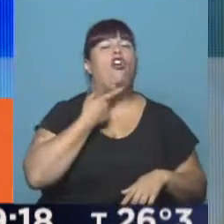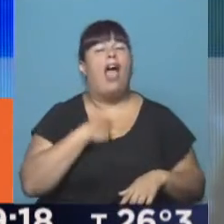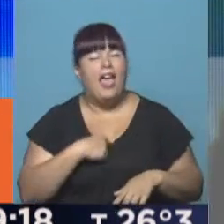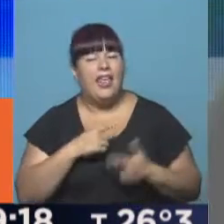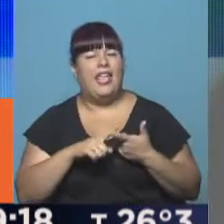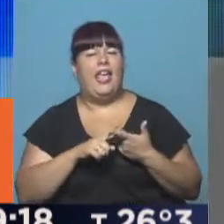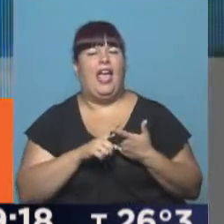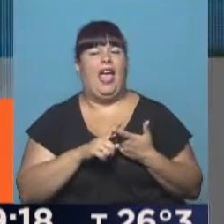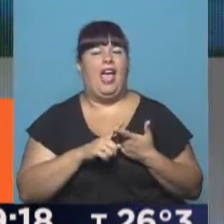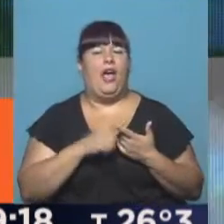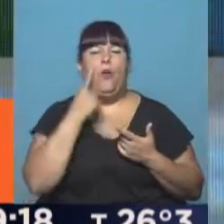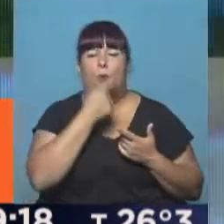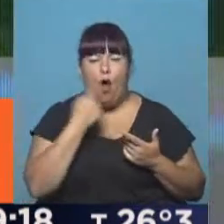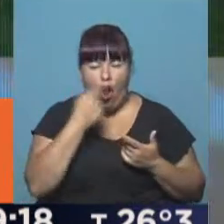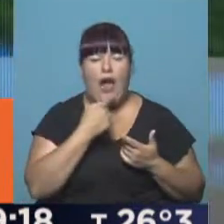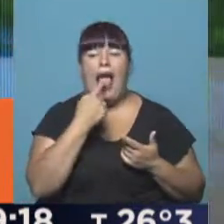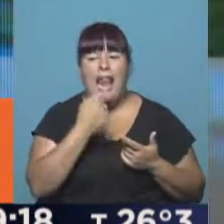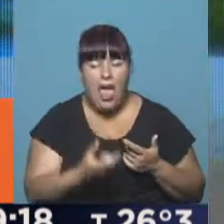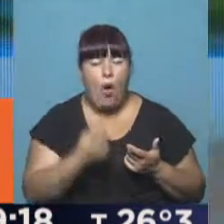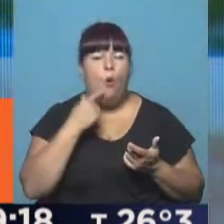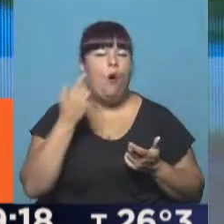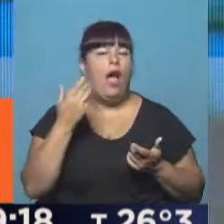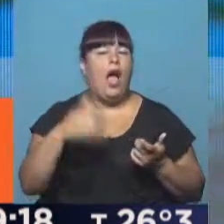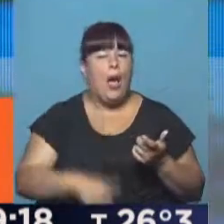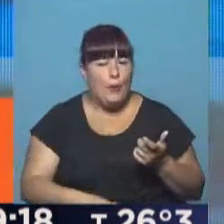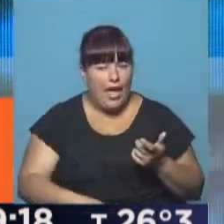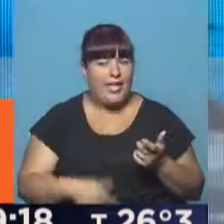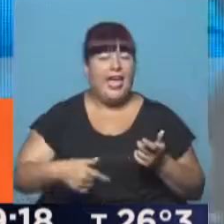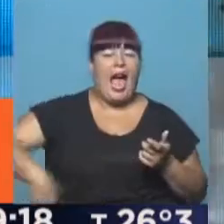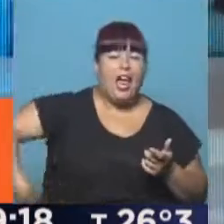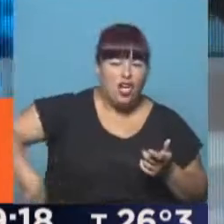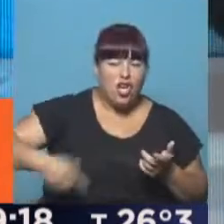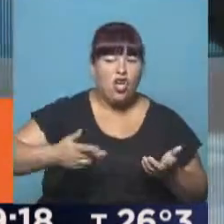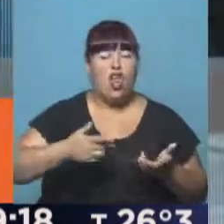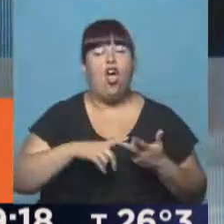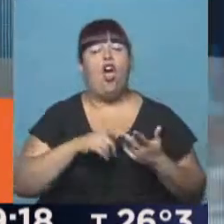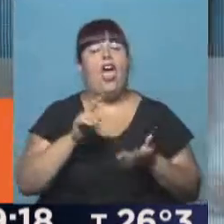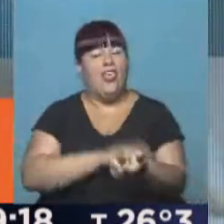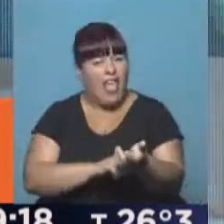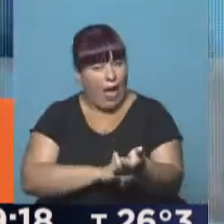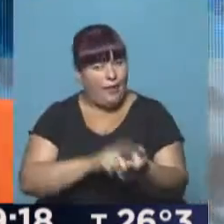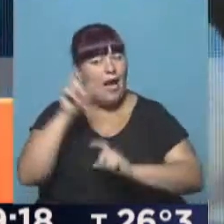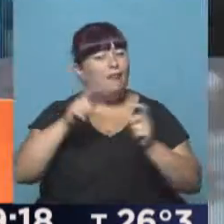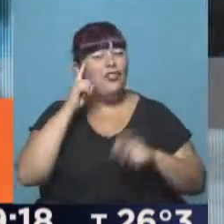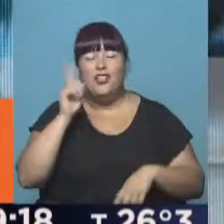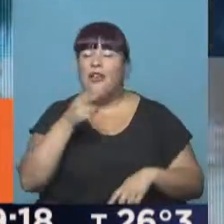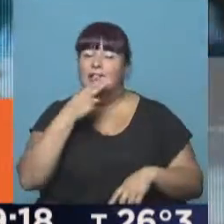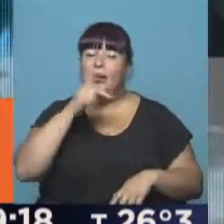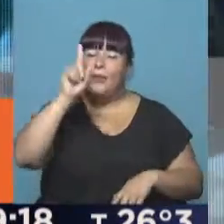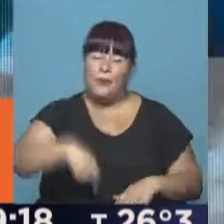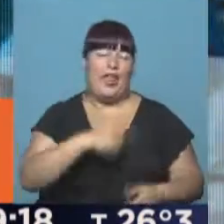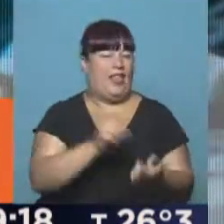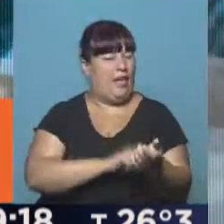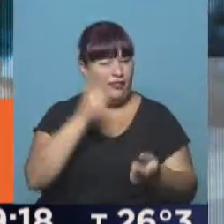laringe, boca, lengua, vejiga también, riñón, diabetes. La gente no sabe que el tabaquismo